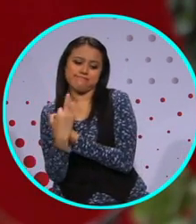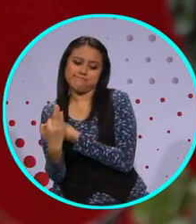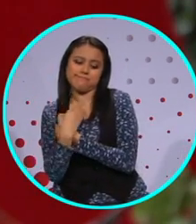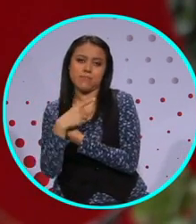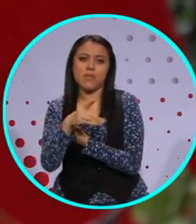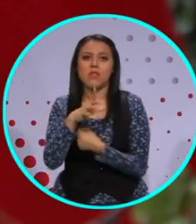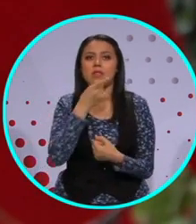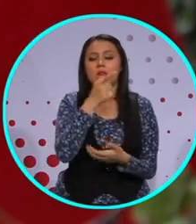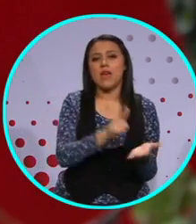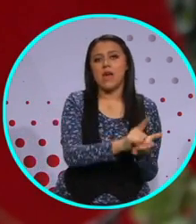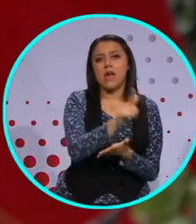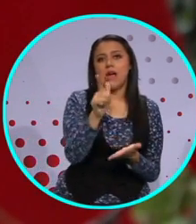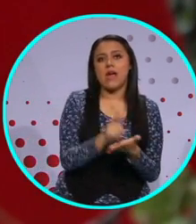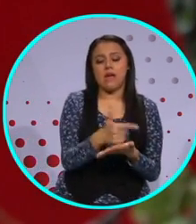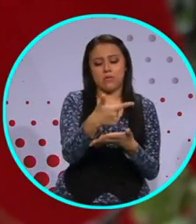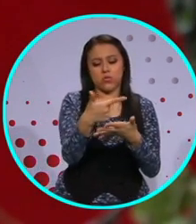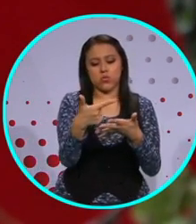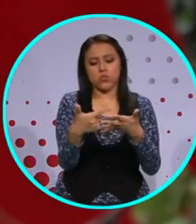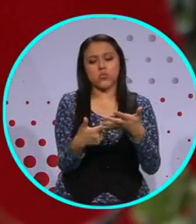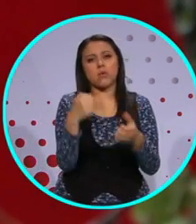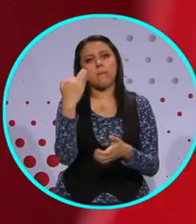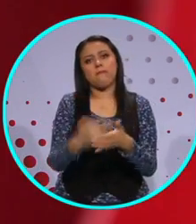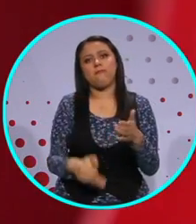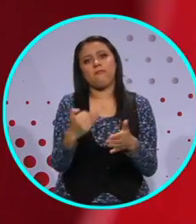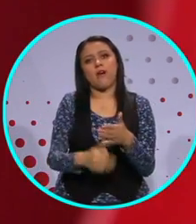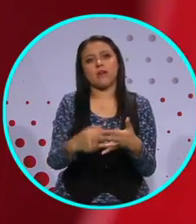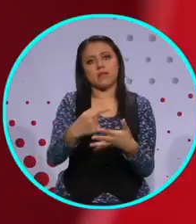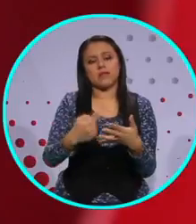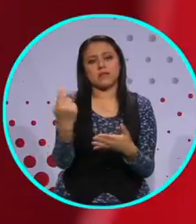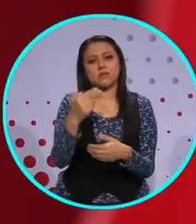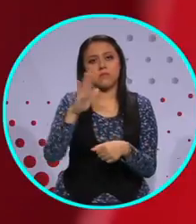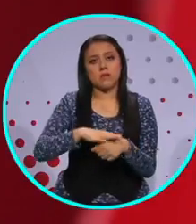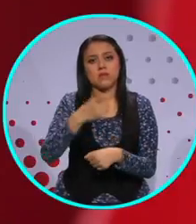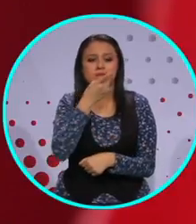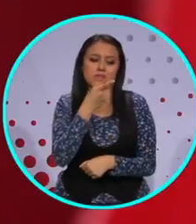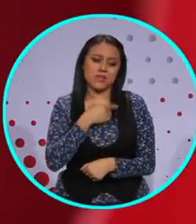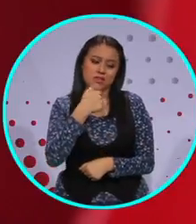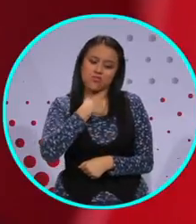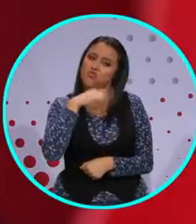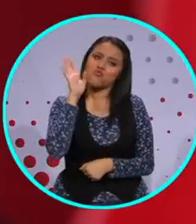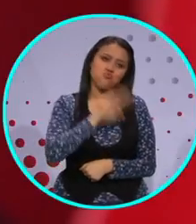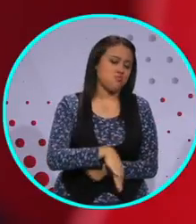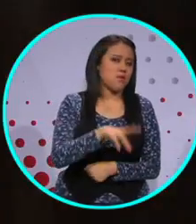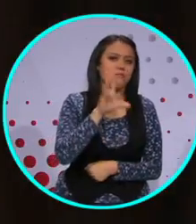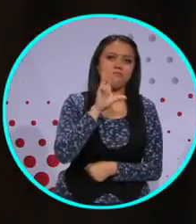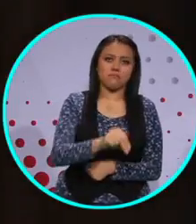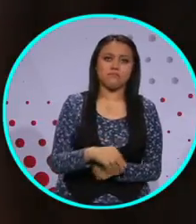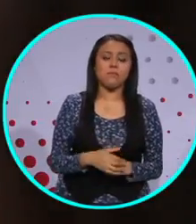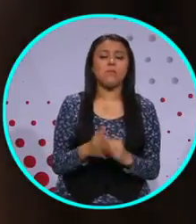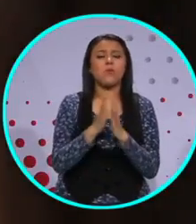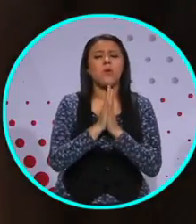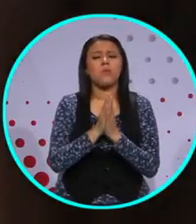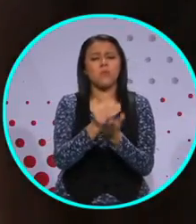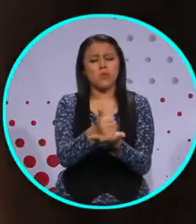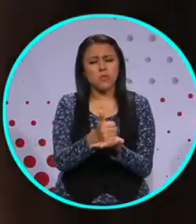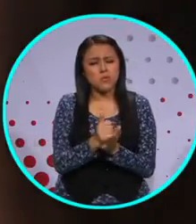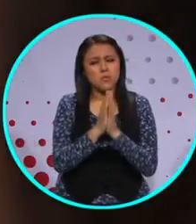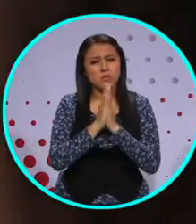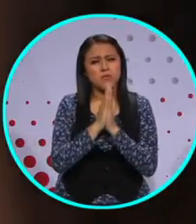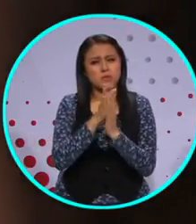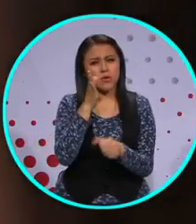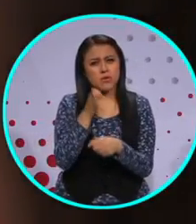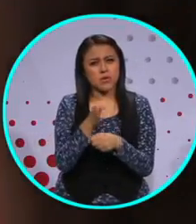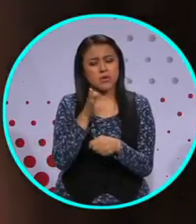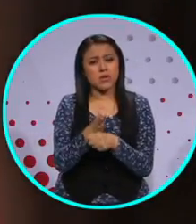piden más requisitos de los que yo reunir y sale en contra mío y por eso yo vengo a solicitar su apoyo